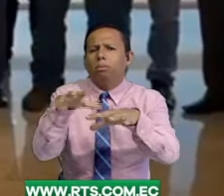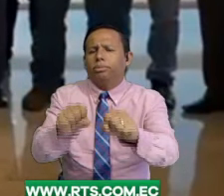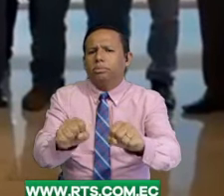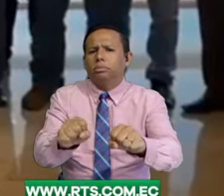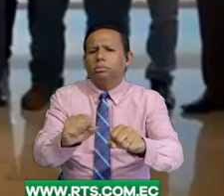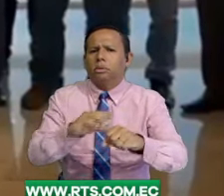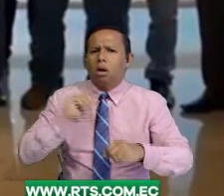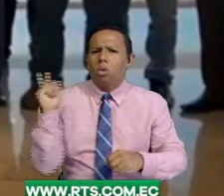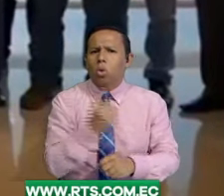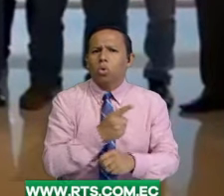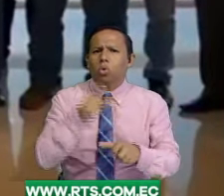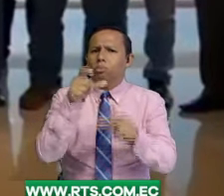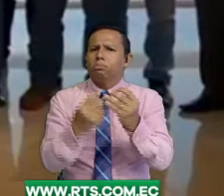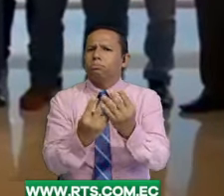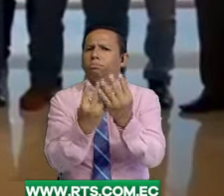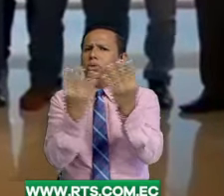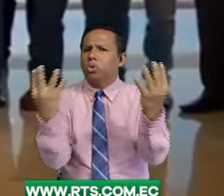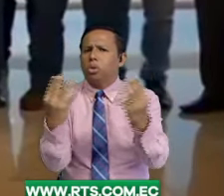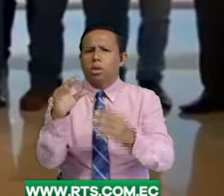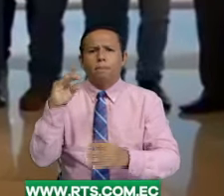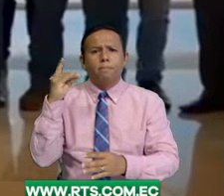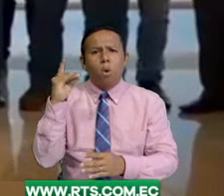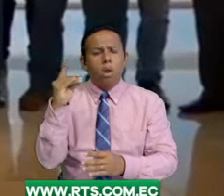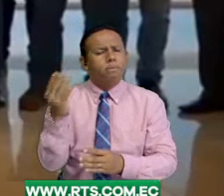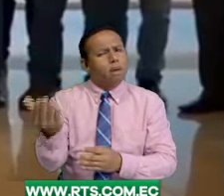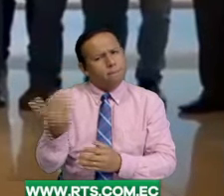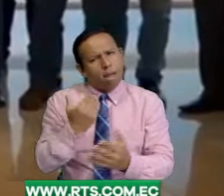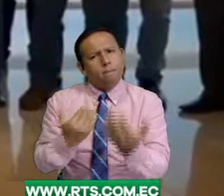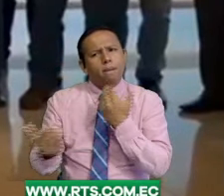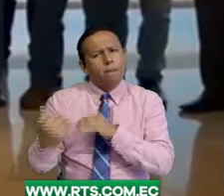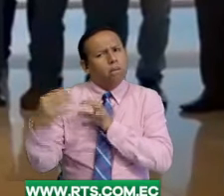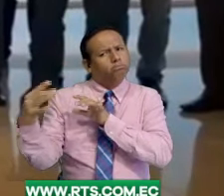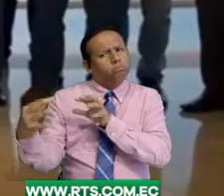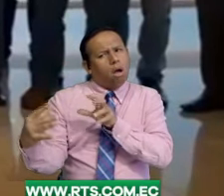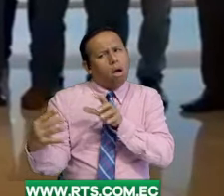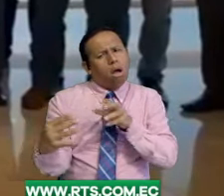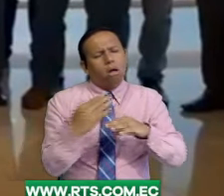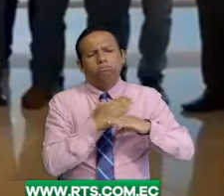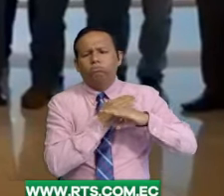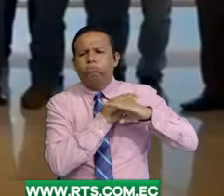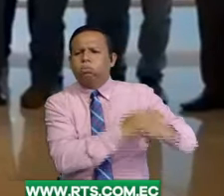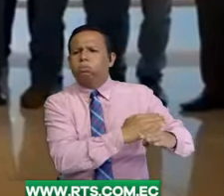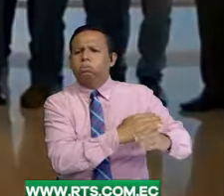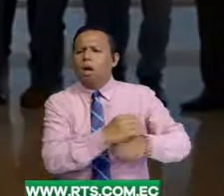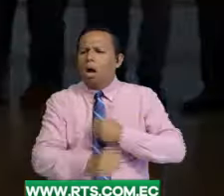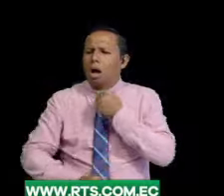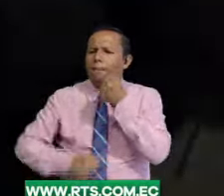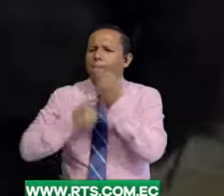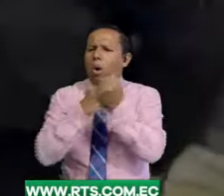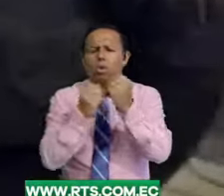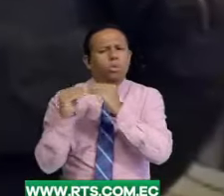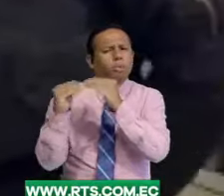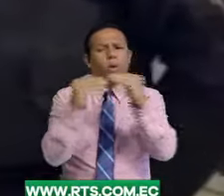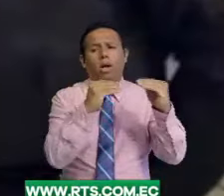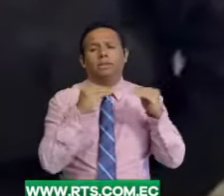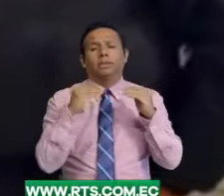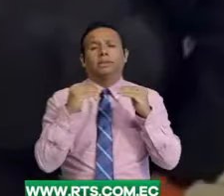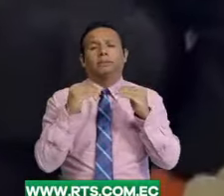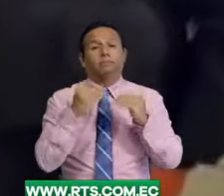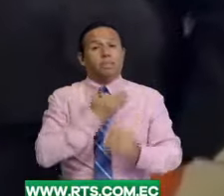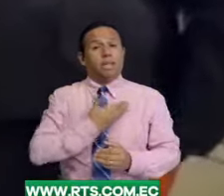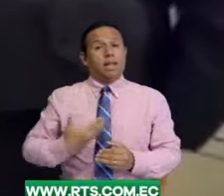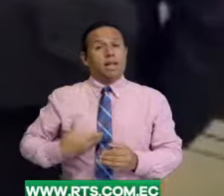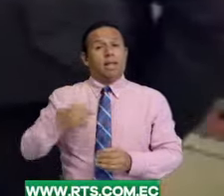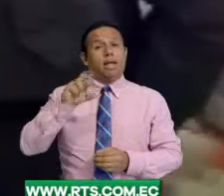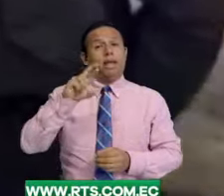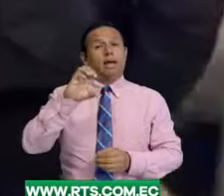se organice y se movilice en contra del golpe de Estado, en favor de la democracia. El presidente Arce también cambió la cúpula de las